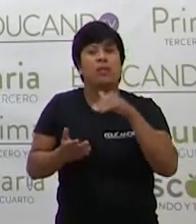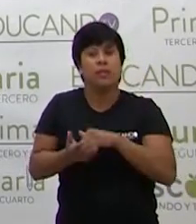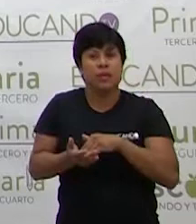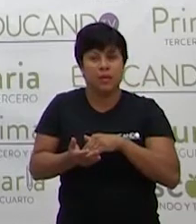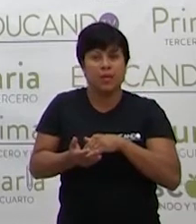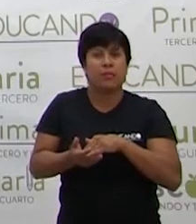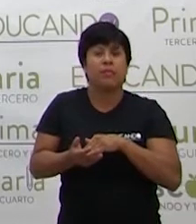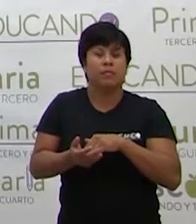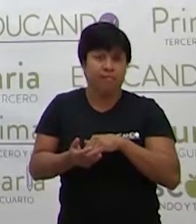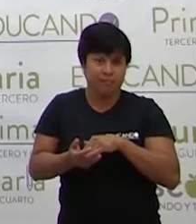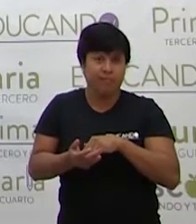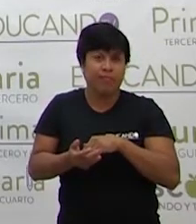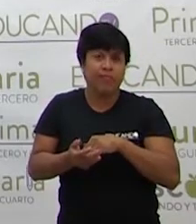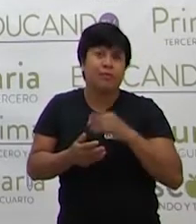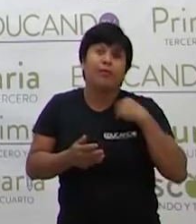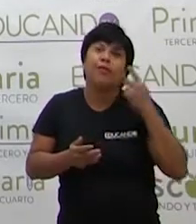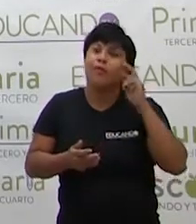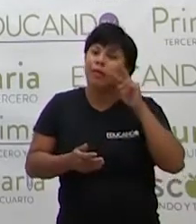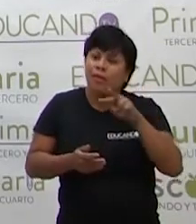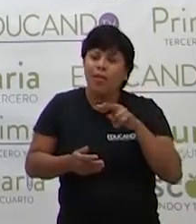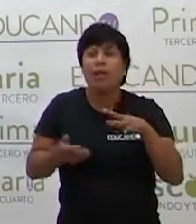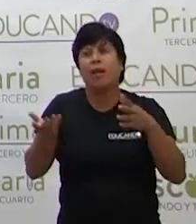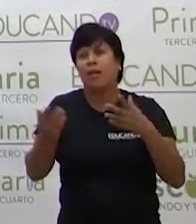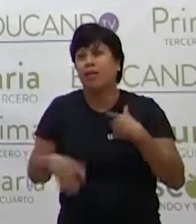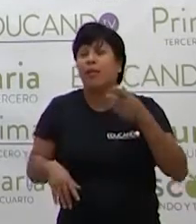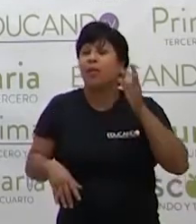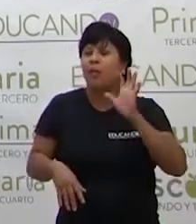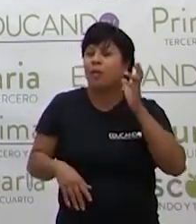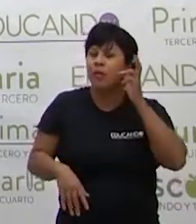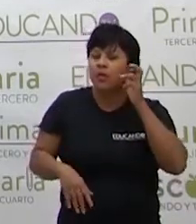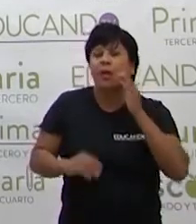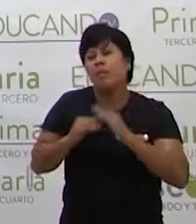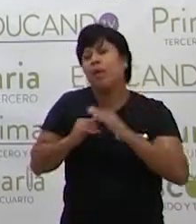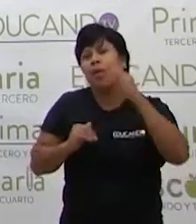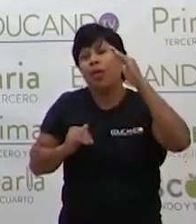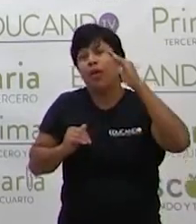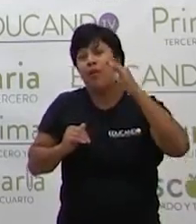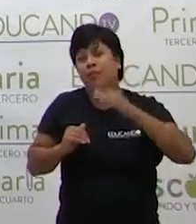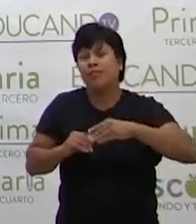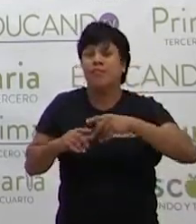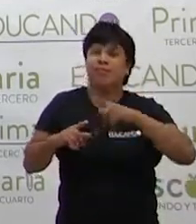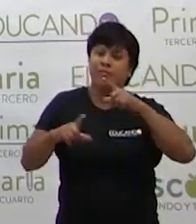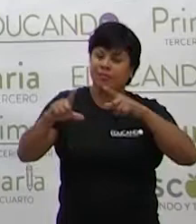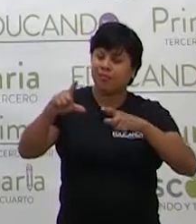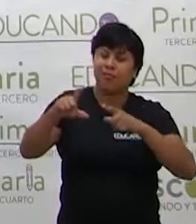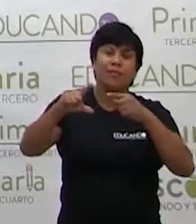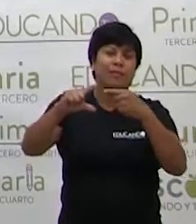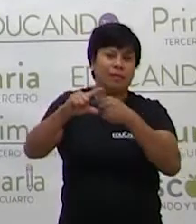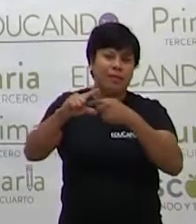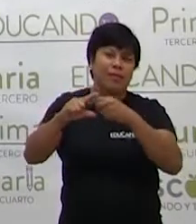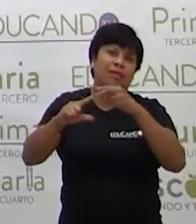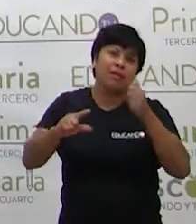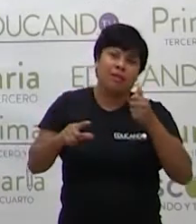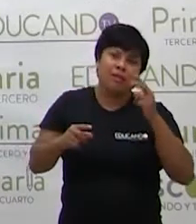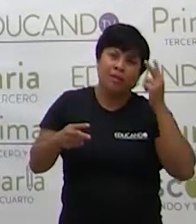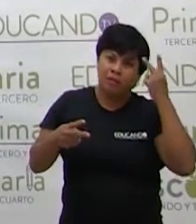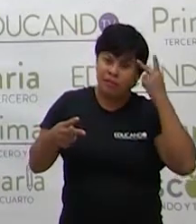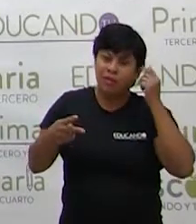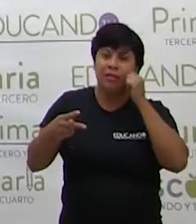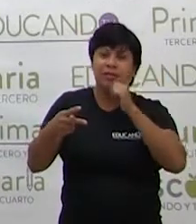30,000. Pues yo creo que desde que lo escucho ya digo cuál es mayor, ¿verdad? Perfecto, entonces tengo